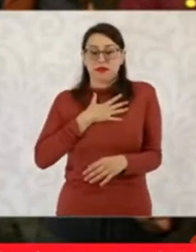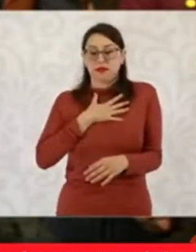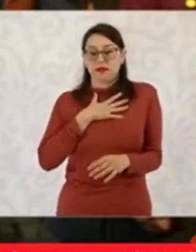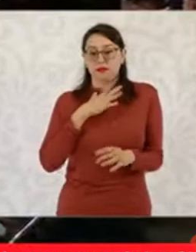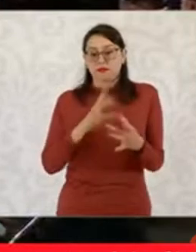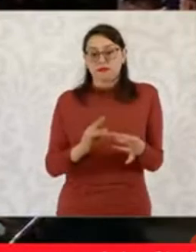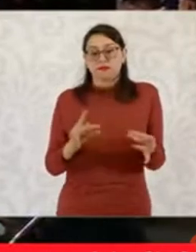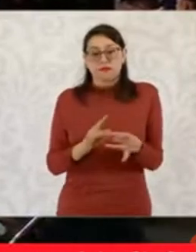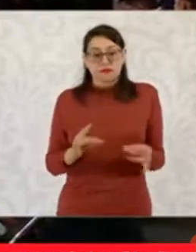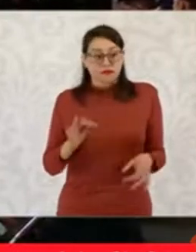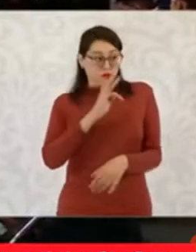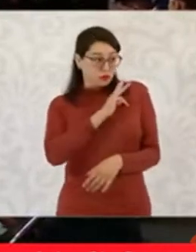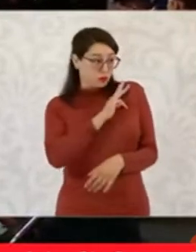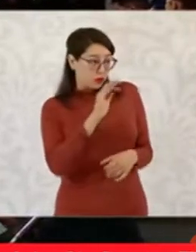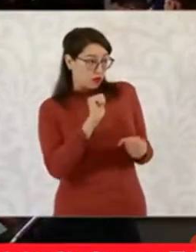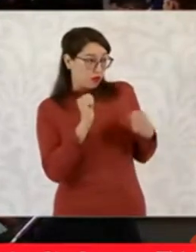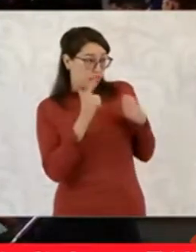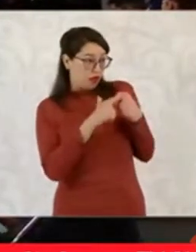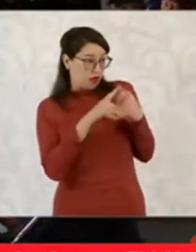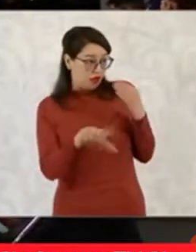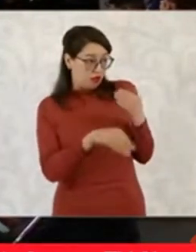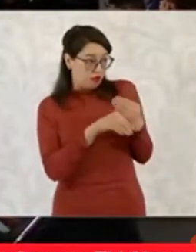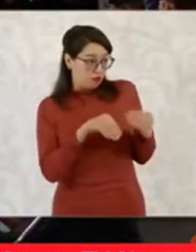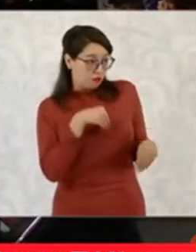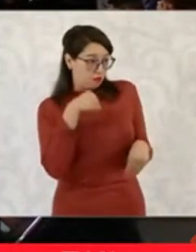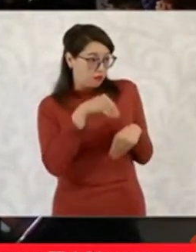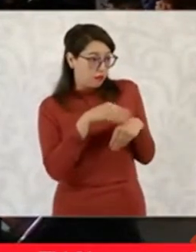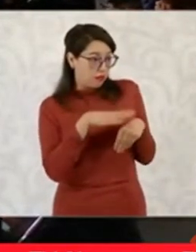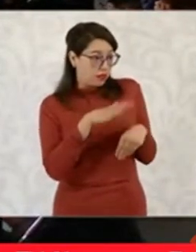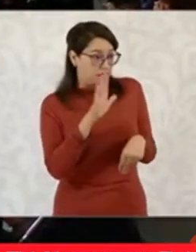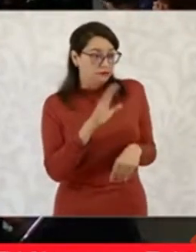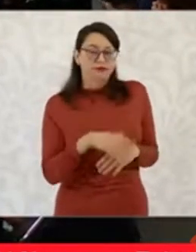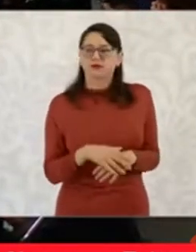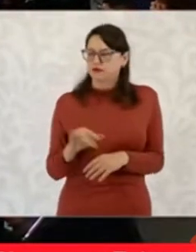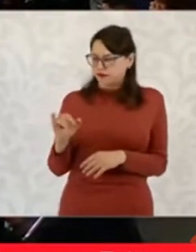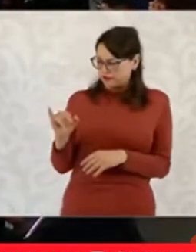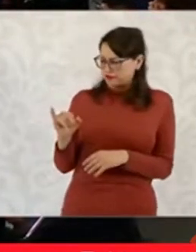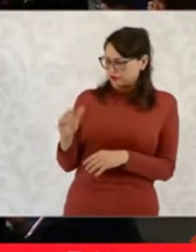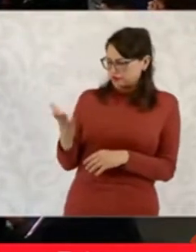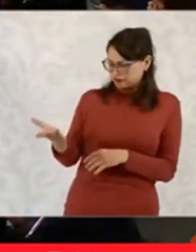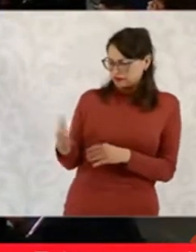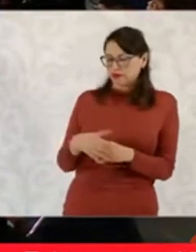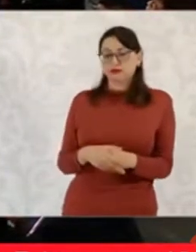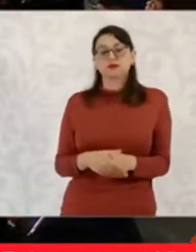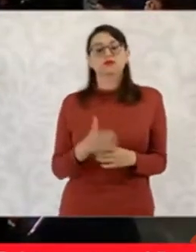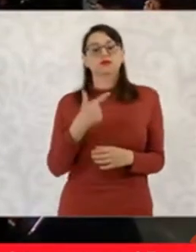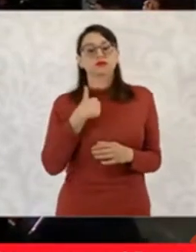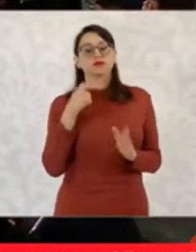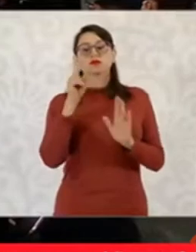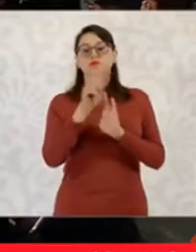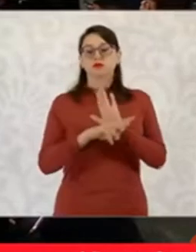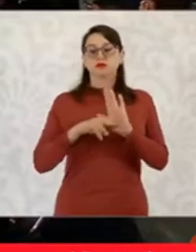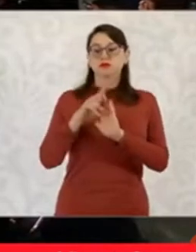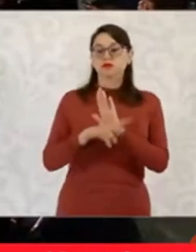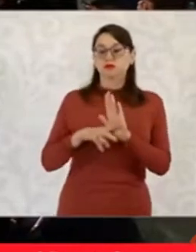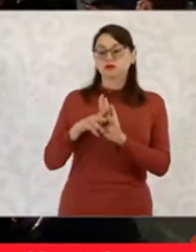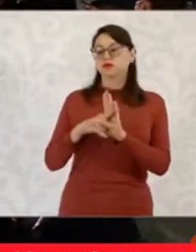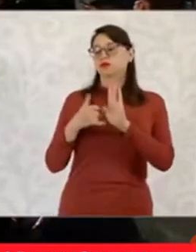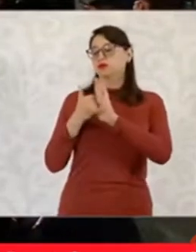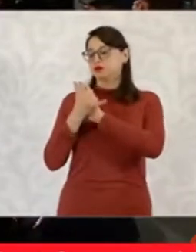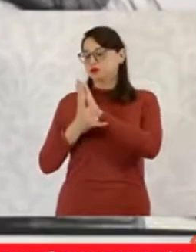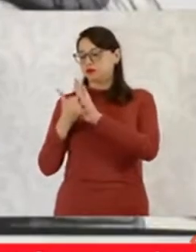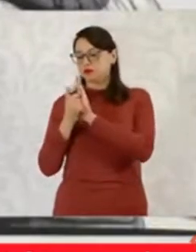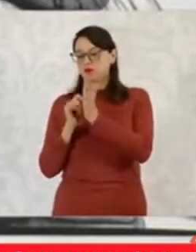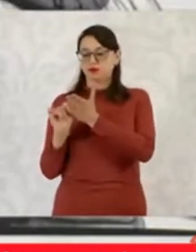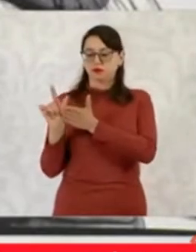algo más, Sí, cómo Presidenta, no. respecto a esto. Al subir los videos, porque prácticamente los he subido todos, tanto en YouTube como en